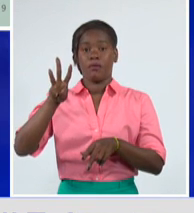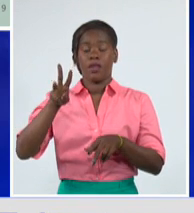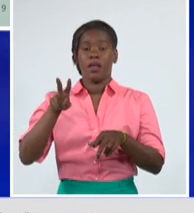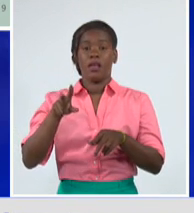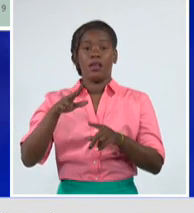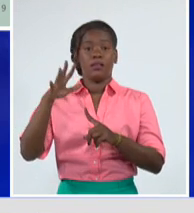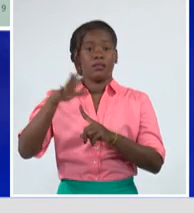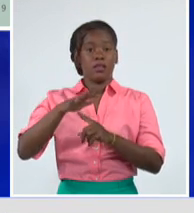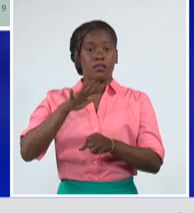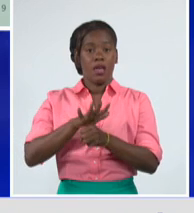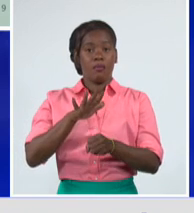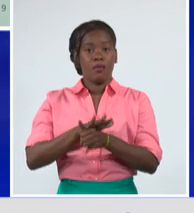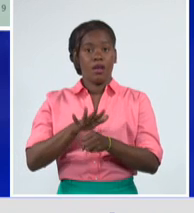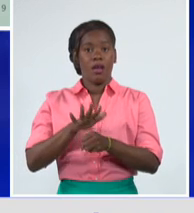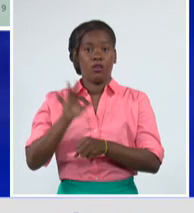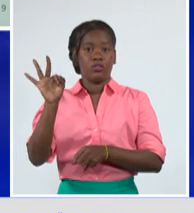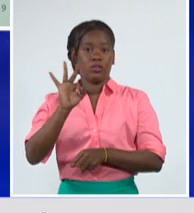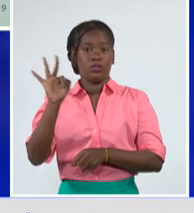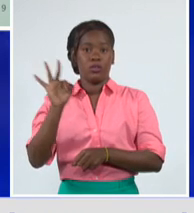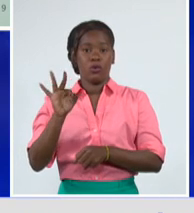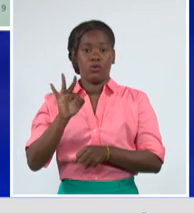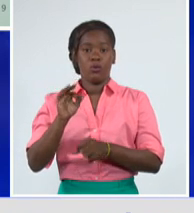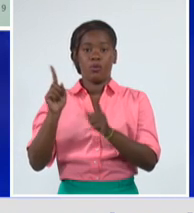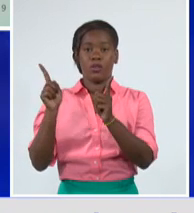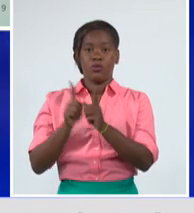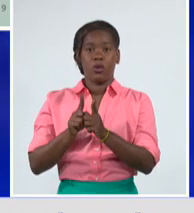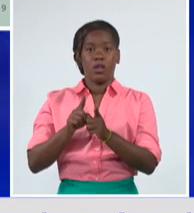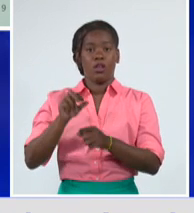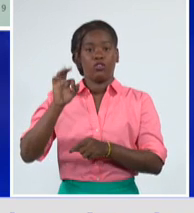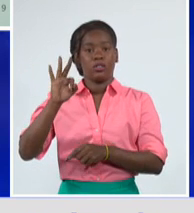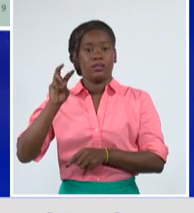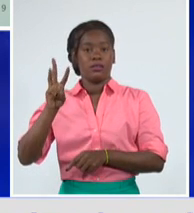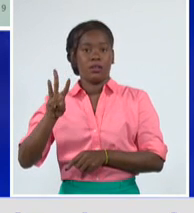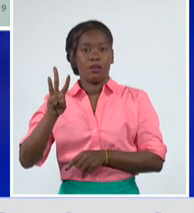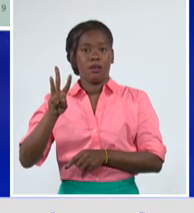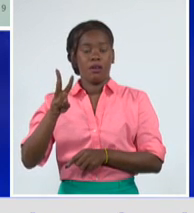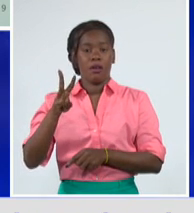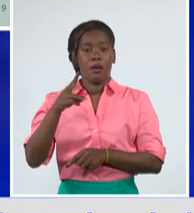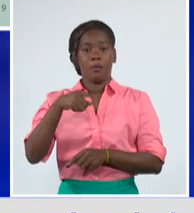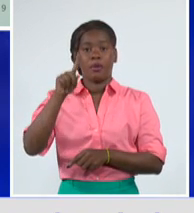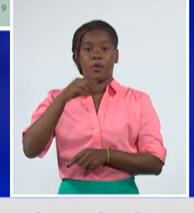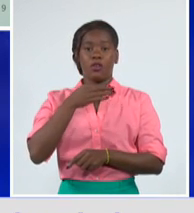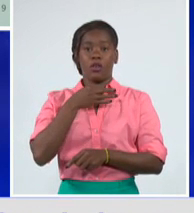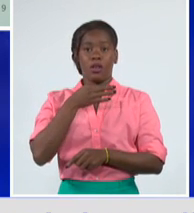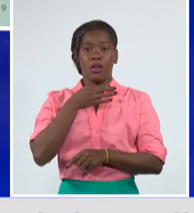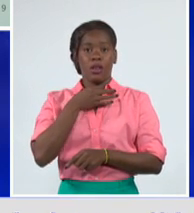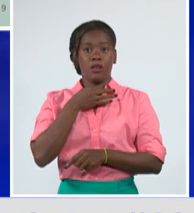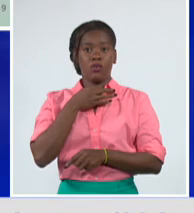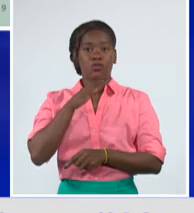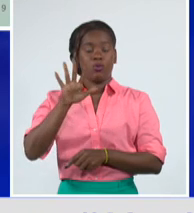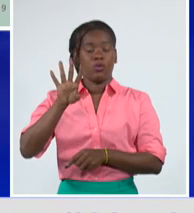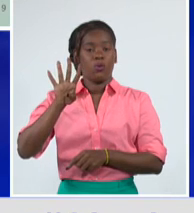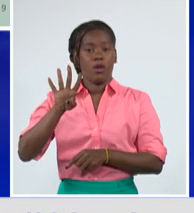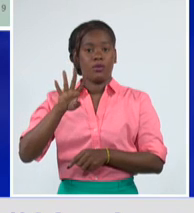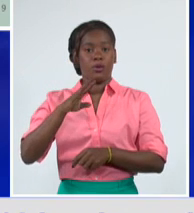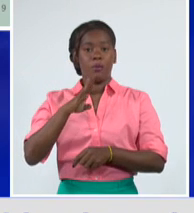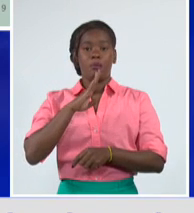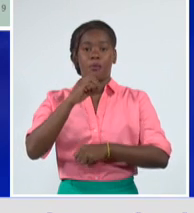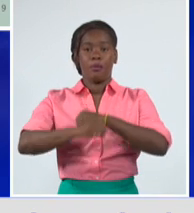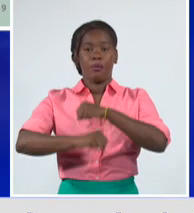Majagua 64, 1 de enero 54, Baraguá 30, Bolivia 19, Florencia